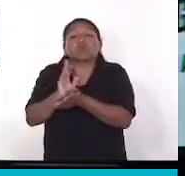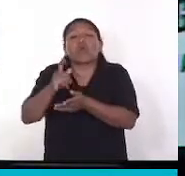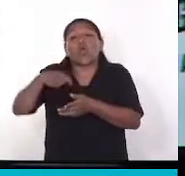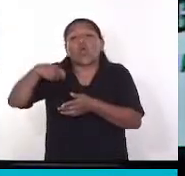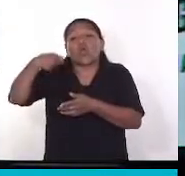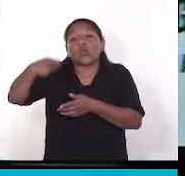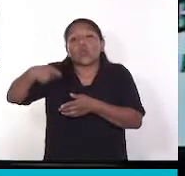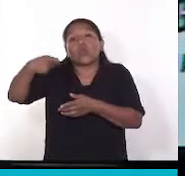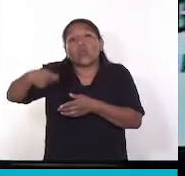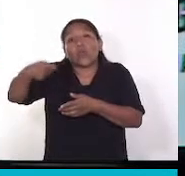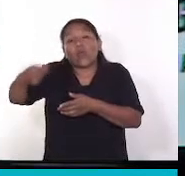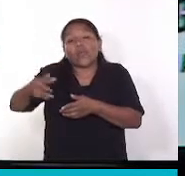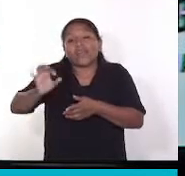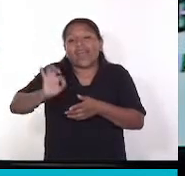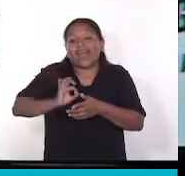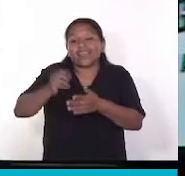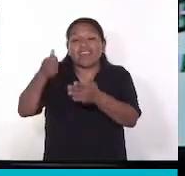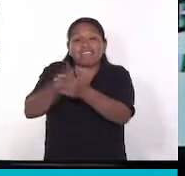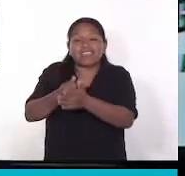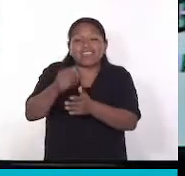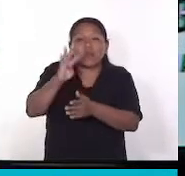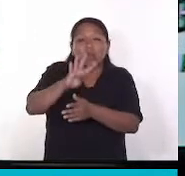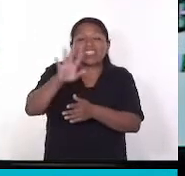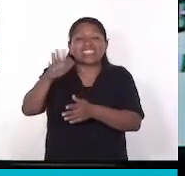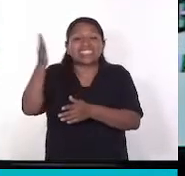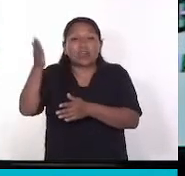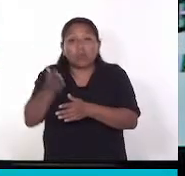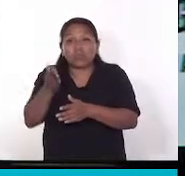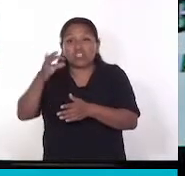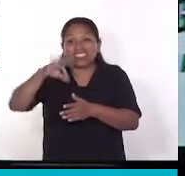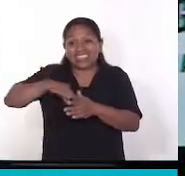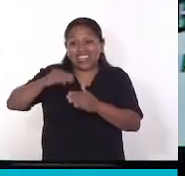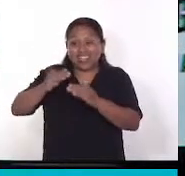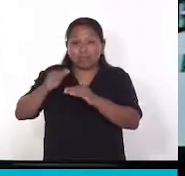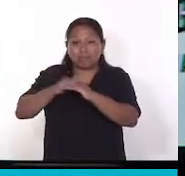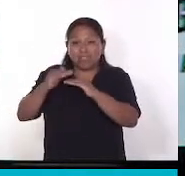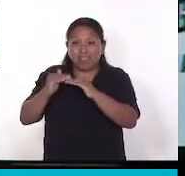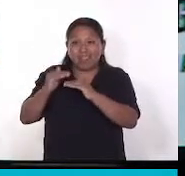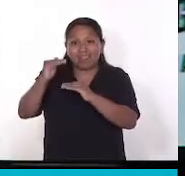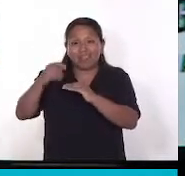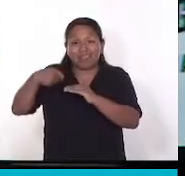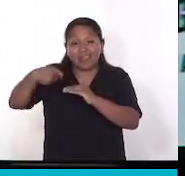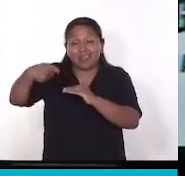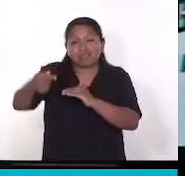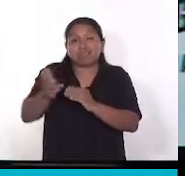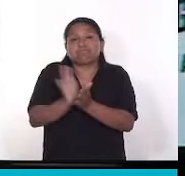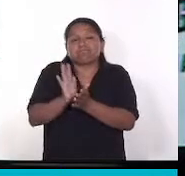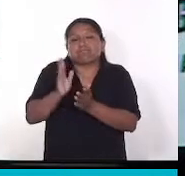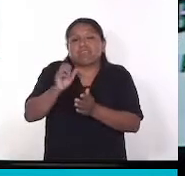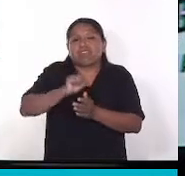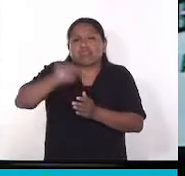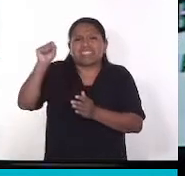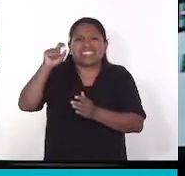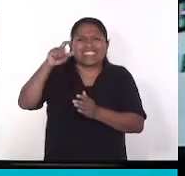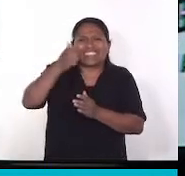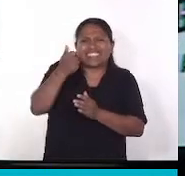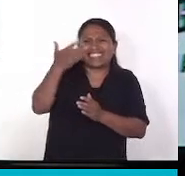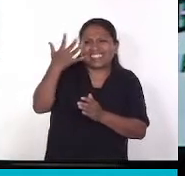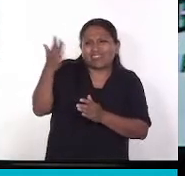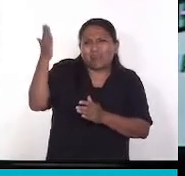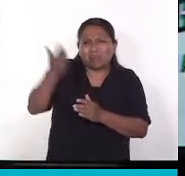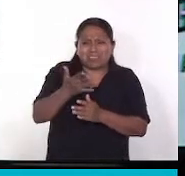día de hoy, hasta fin de año, en un aumento del 45% del salario mínimo, todas las proyecciones inflacionarias hablan de un